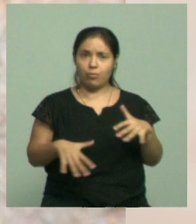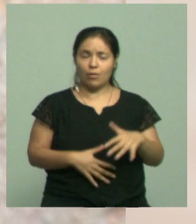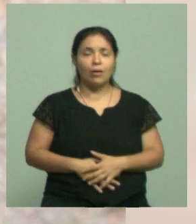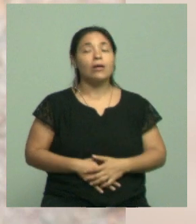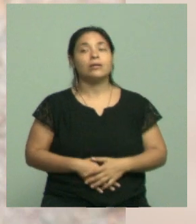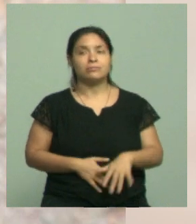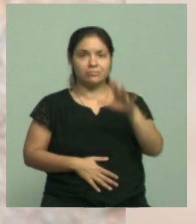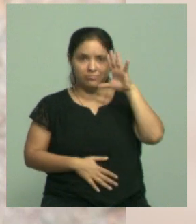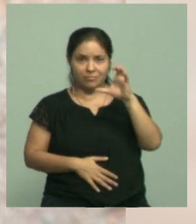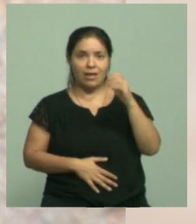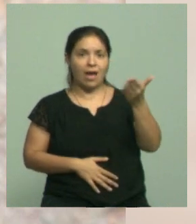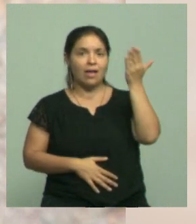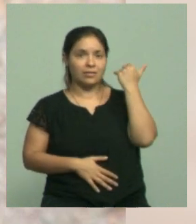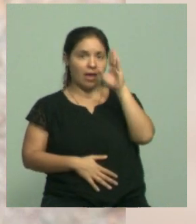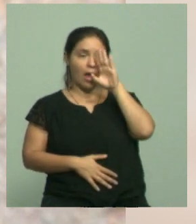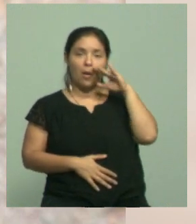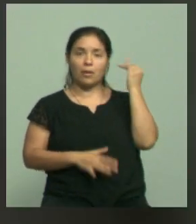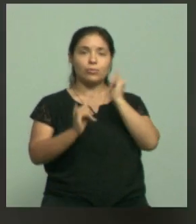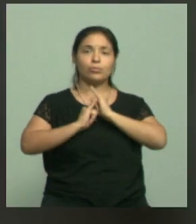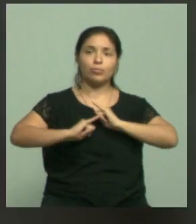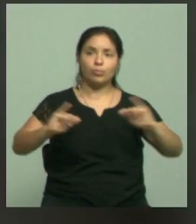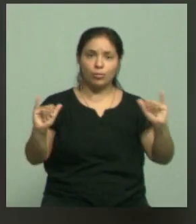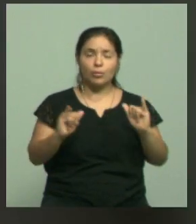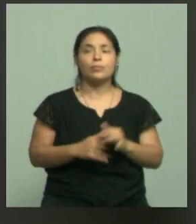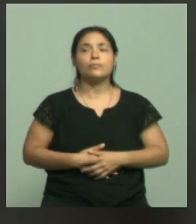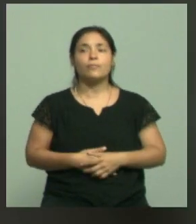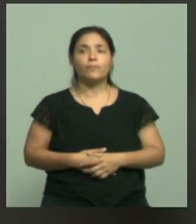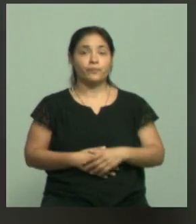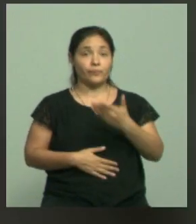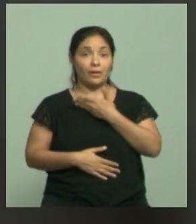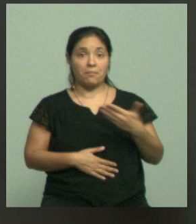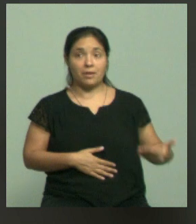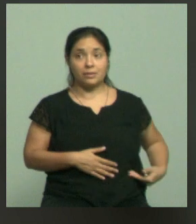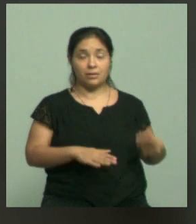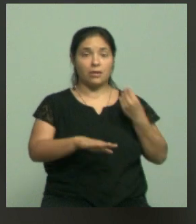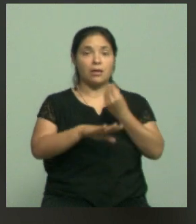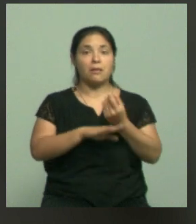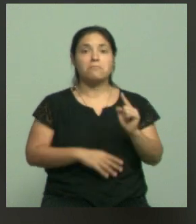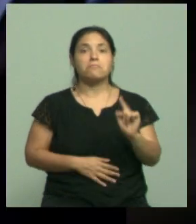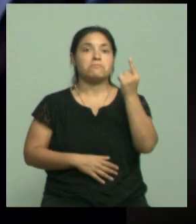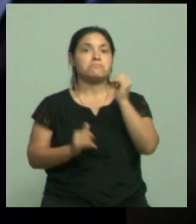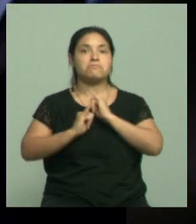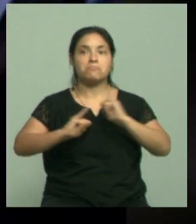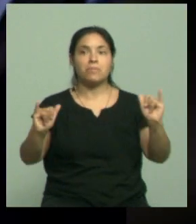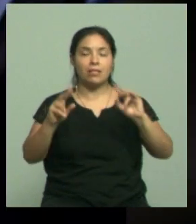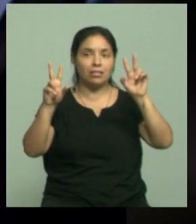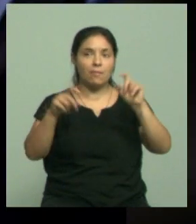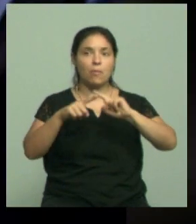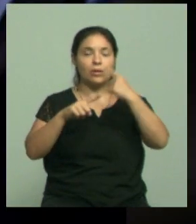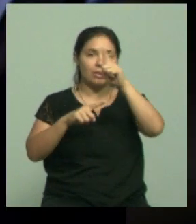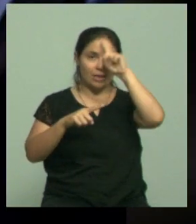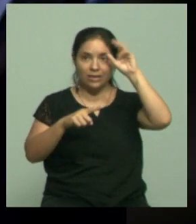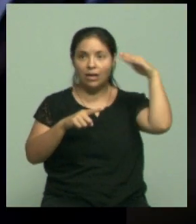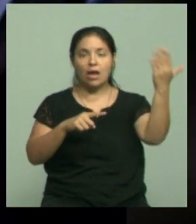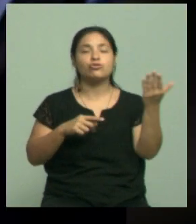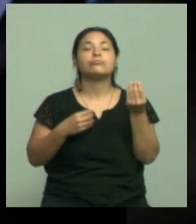Recordemos que Alberto Fernández, cuando fue presidente, lo primero que hizo fue anunciar en materia de política exterior el hecho de